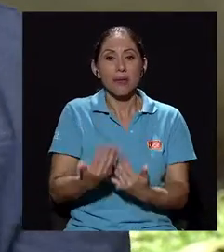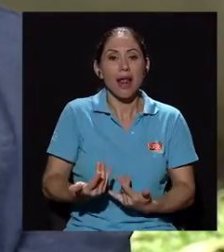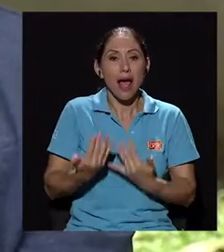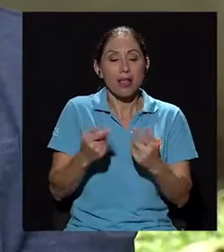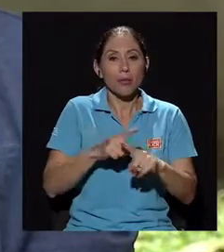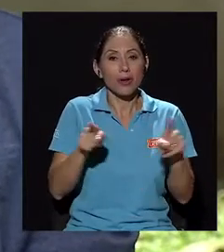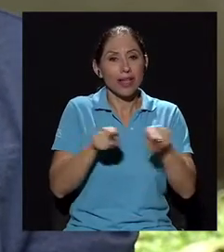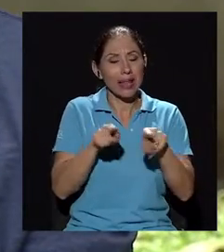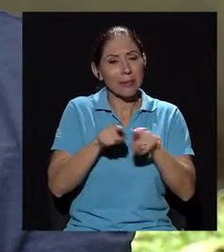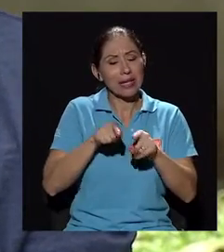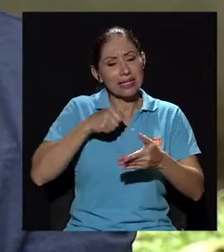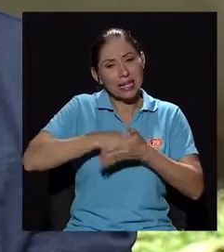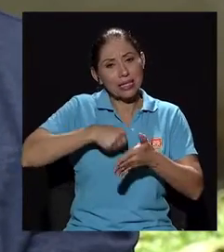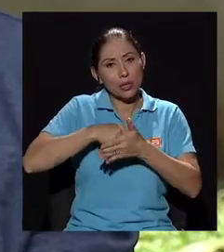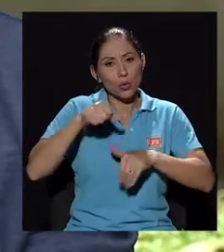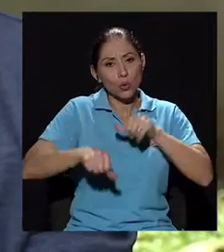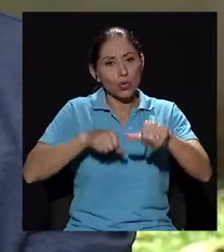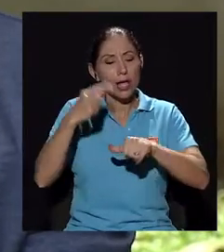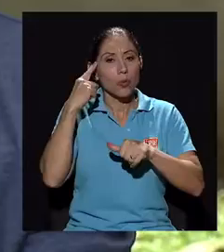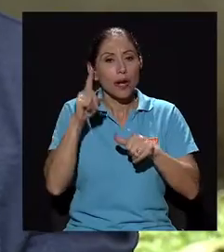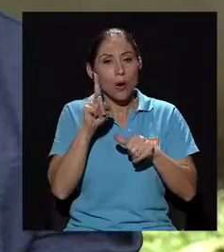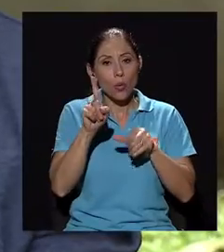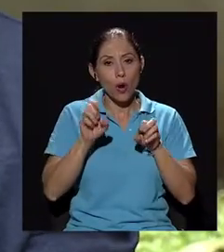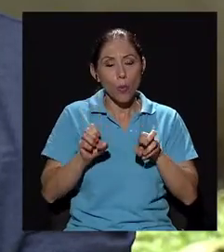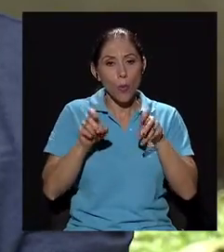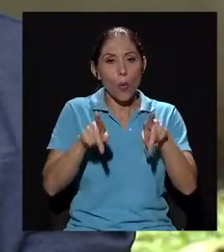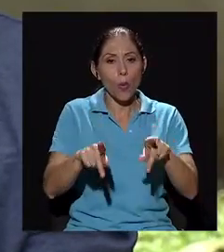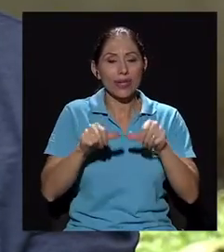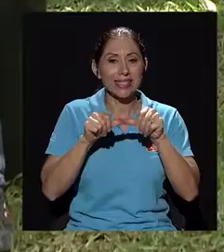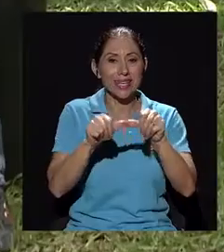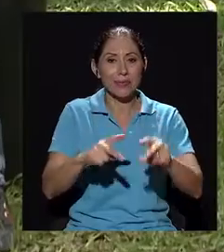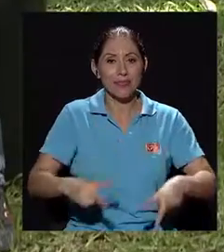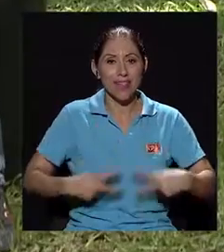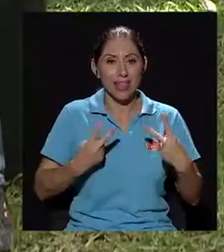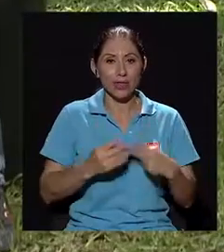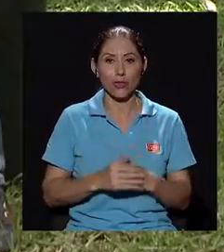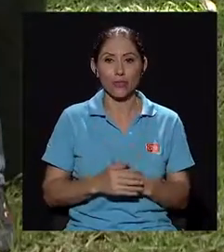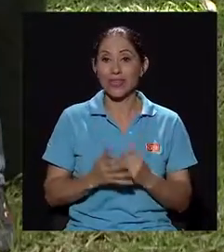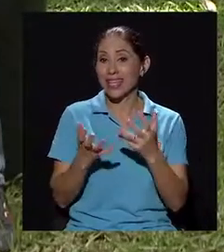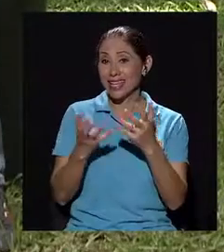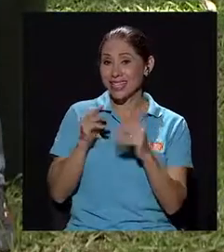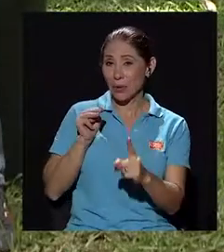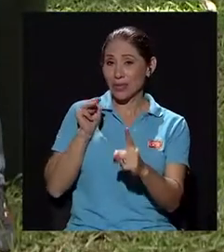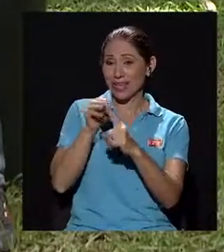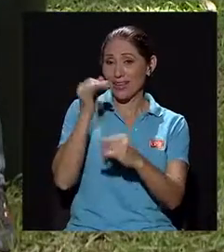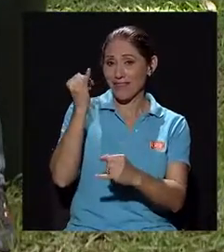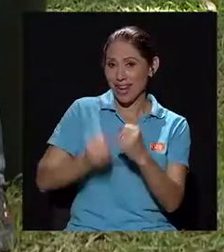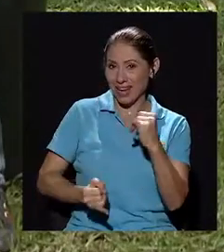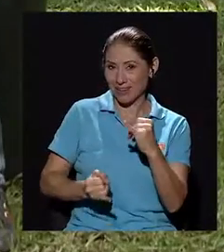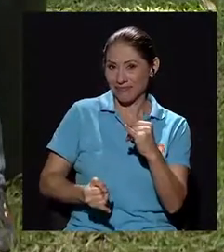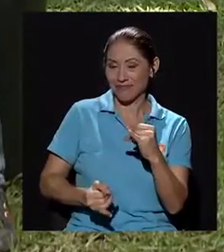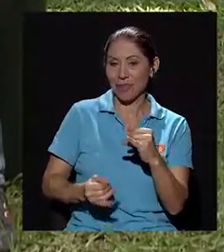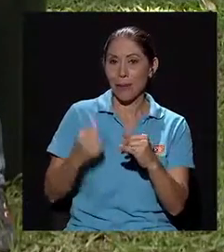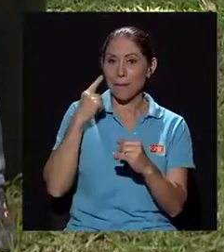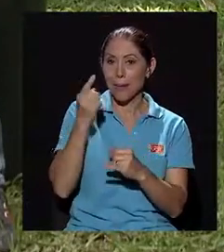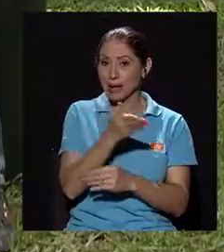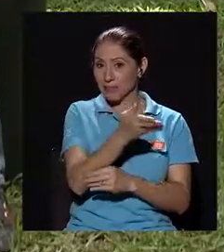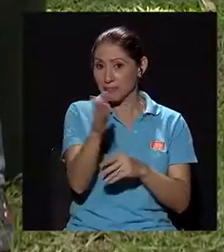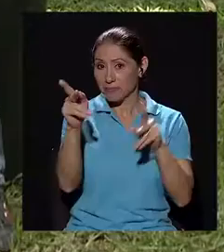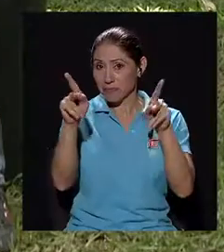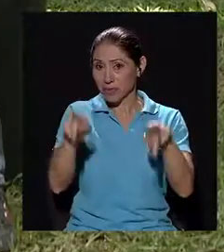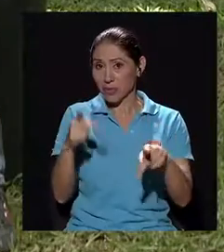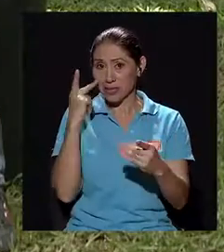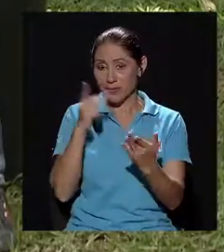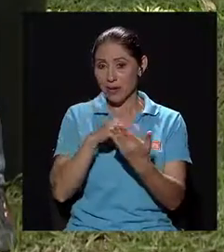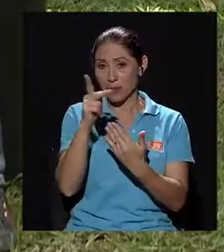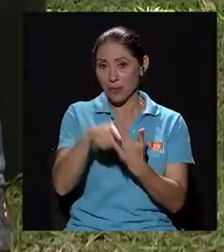¿verdad? Pero que también están luchando por una posibilidad para seguir viviendo. Uh-huh. Quisiera un mensaje final, porque ya tenemos que cerrar, para los televidentes en